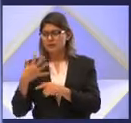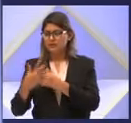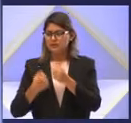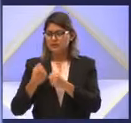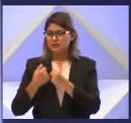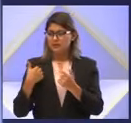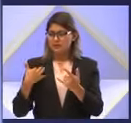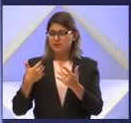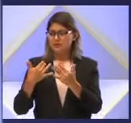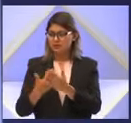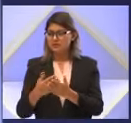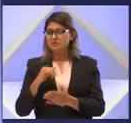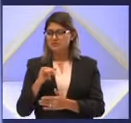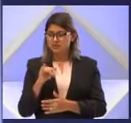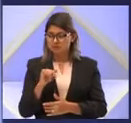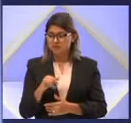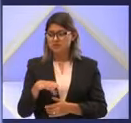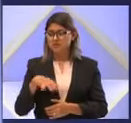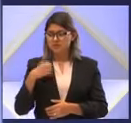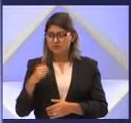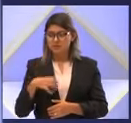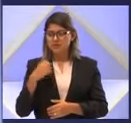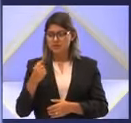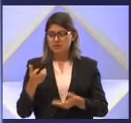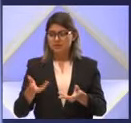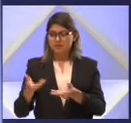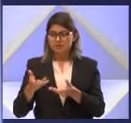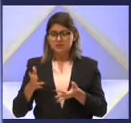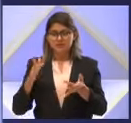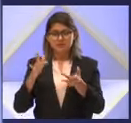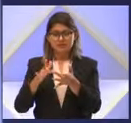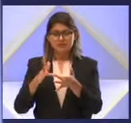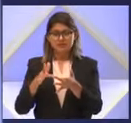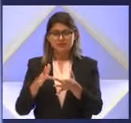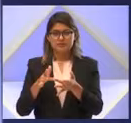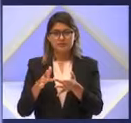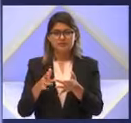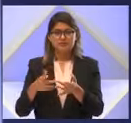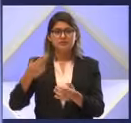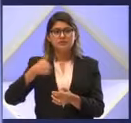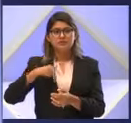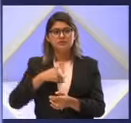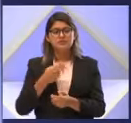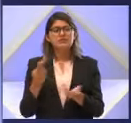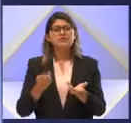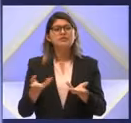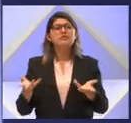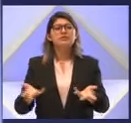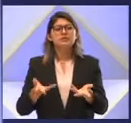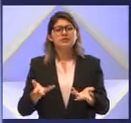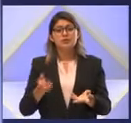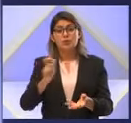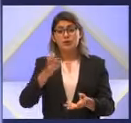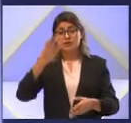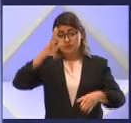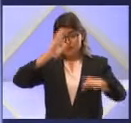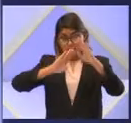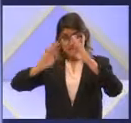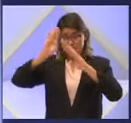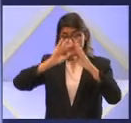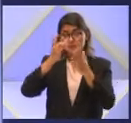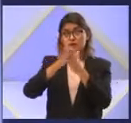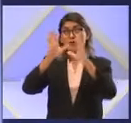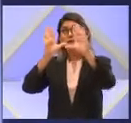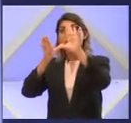entonces por tanto cuando hablamos de comunicaciones por satélite no sólo tenemos que fijarnos en la parte de arriba en la parte